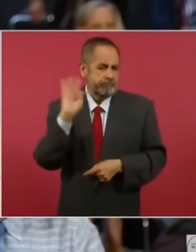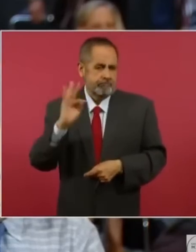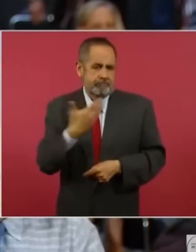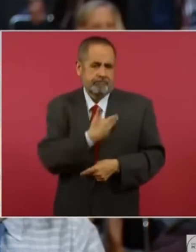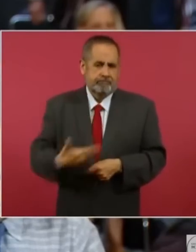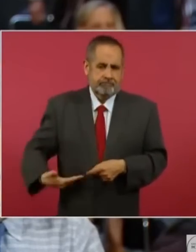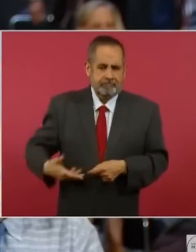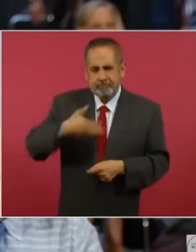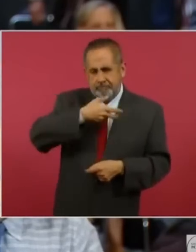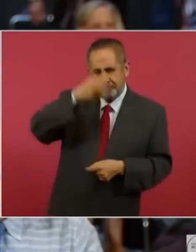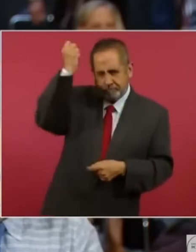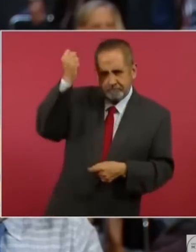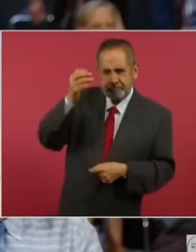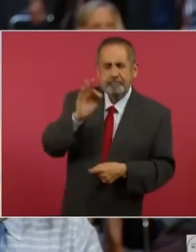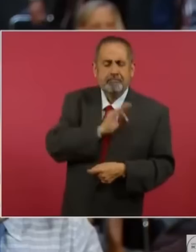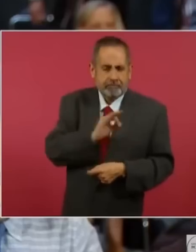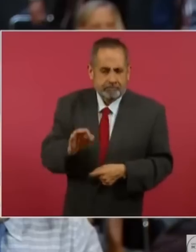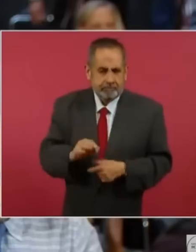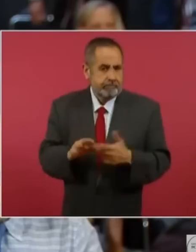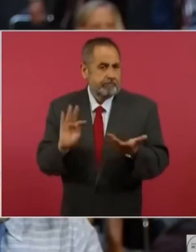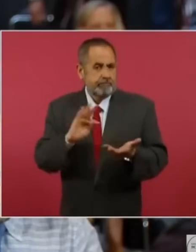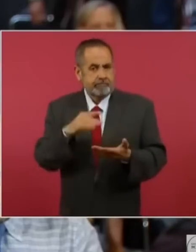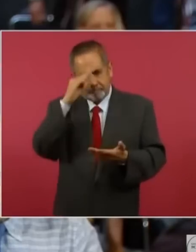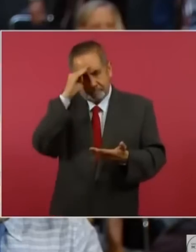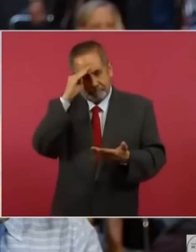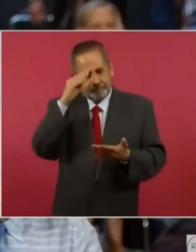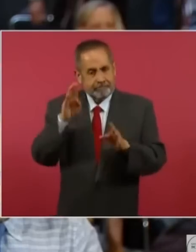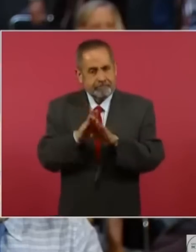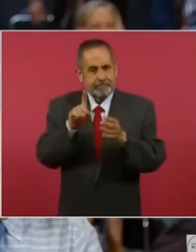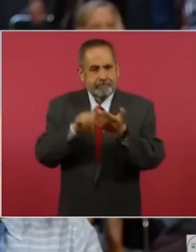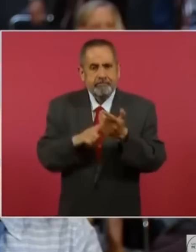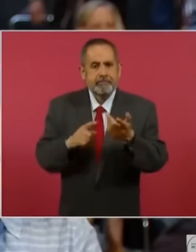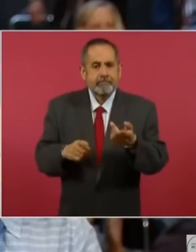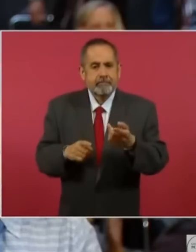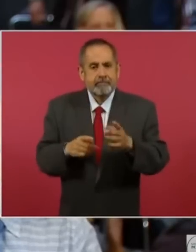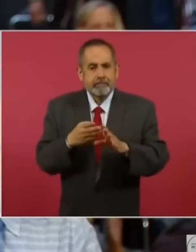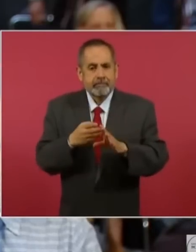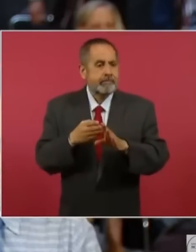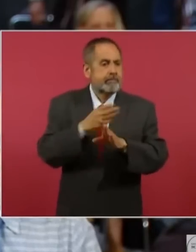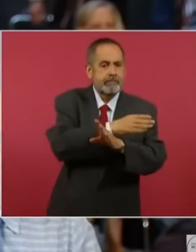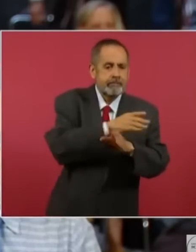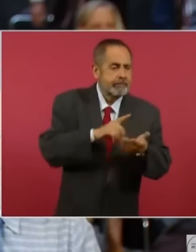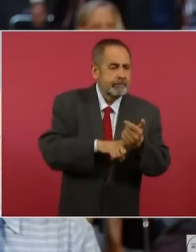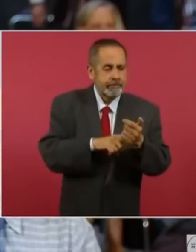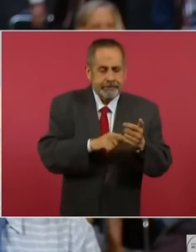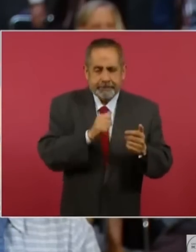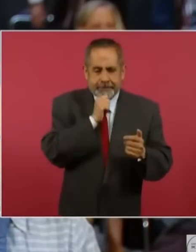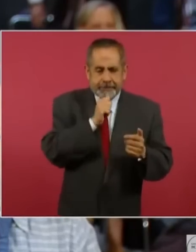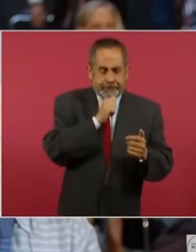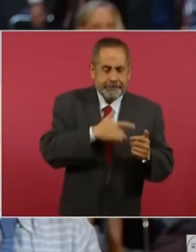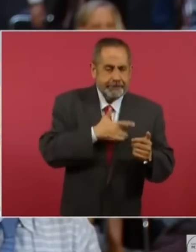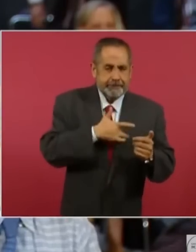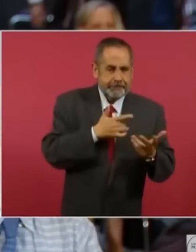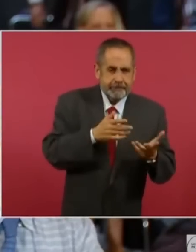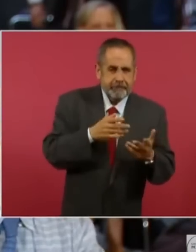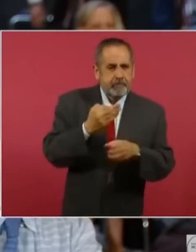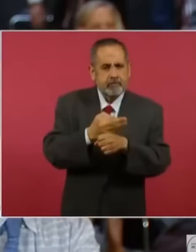y no sé si me permita pedirle una reflexión antes de que la sangre llegue al río, como dicen en los pueblos.